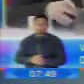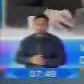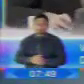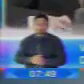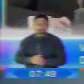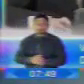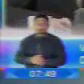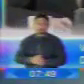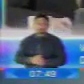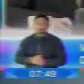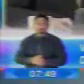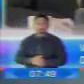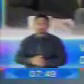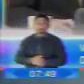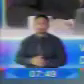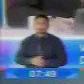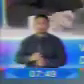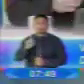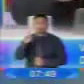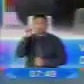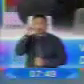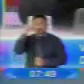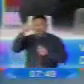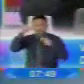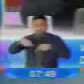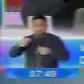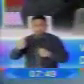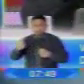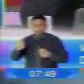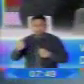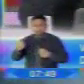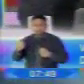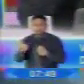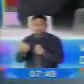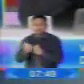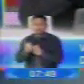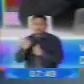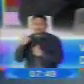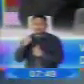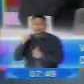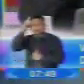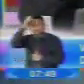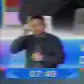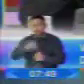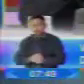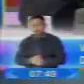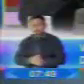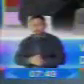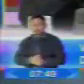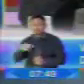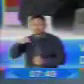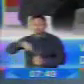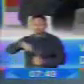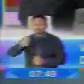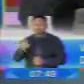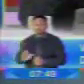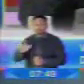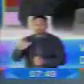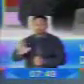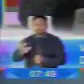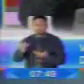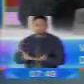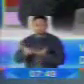repito, y soy enfático en esto, exclusivamente para fomento de arte y cultura. Por eso disponemos de estas líneas de fomento, que las